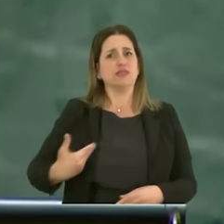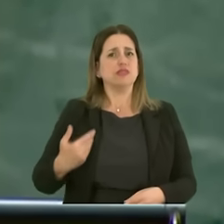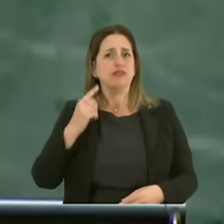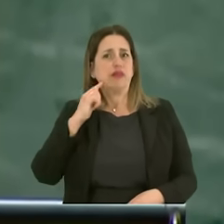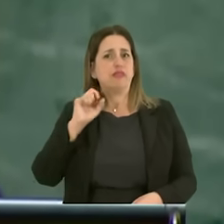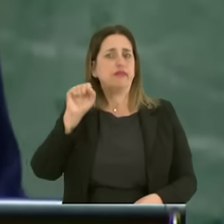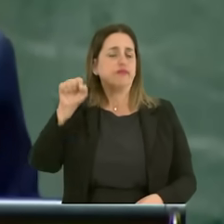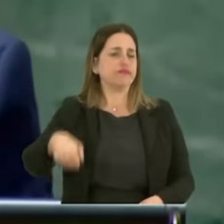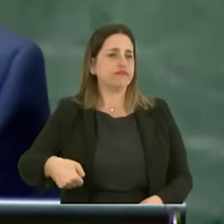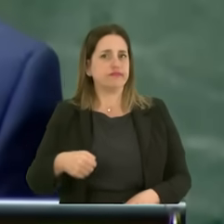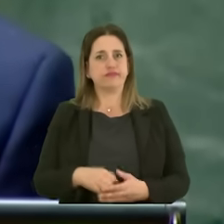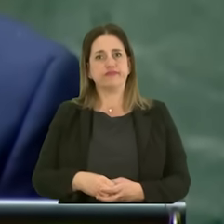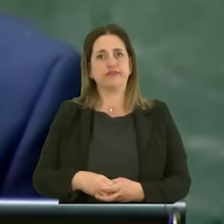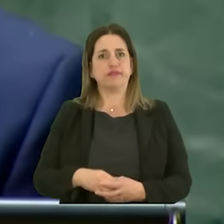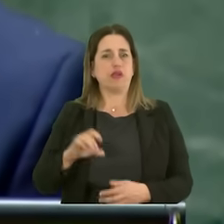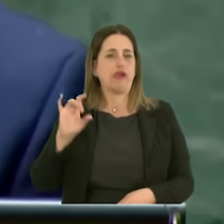costado